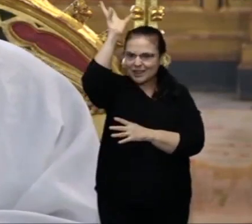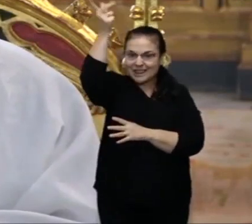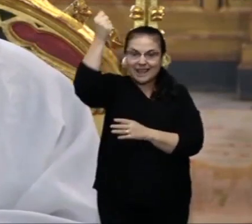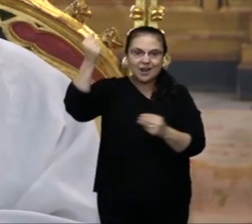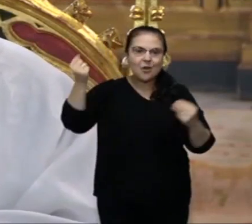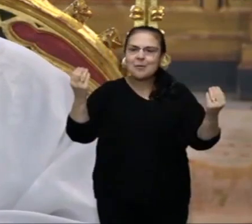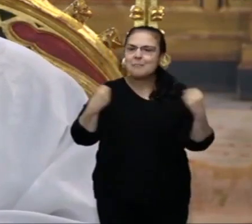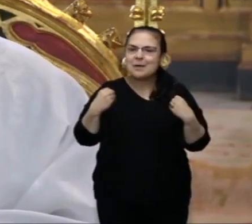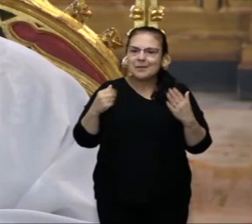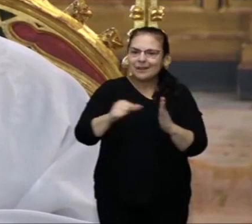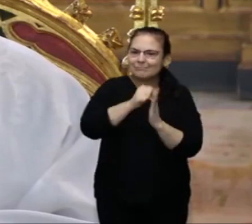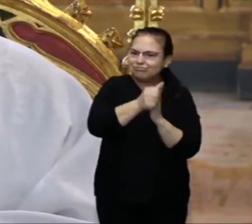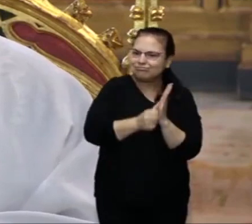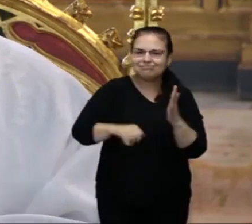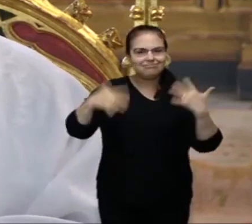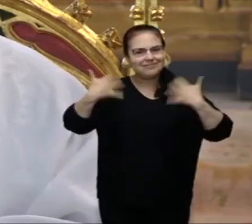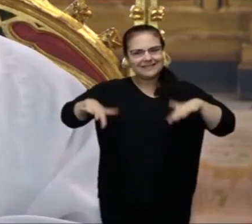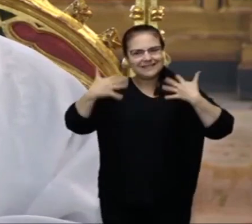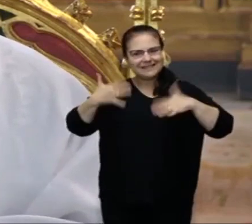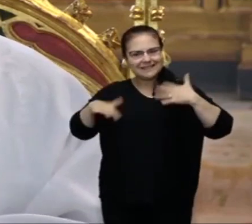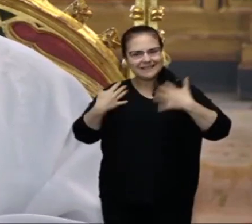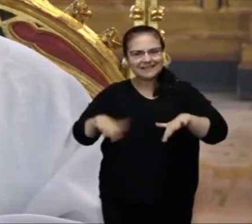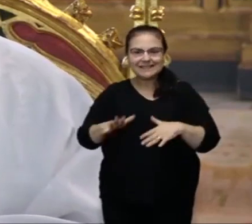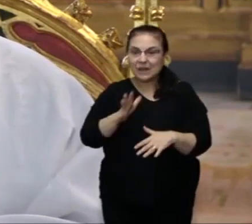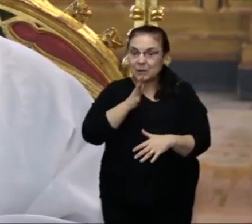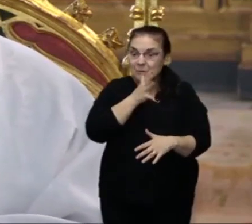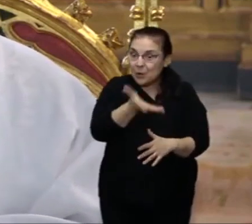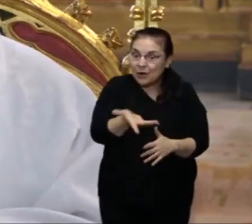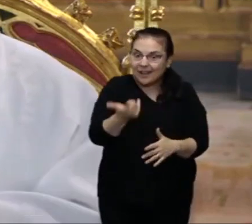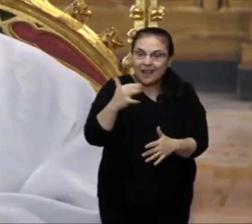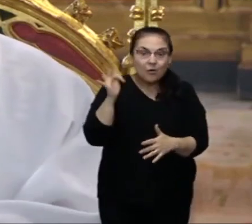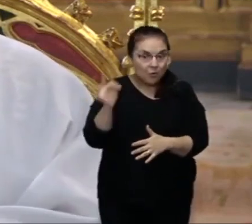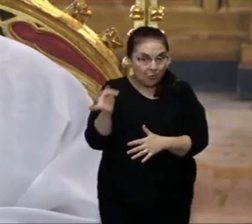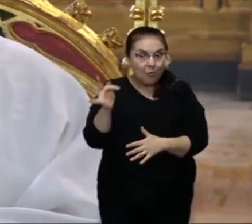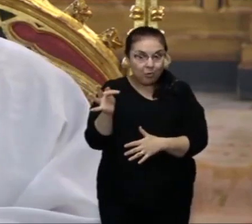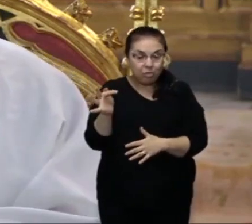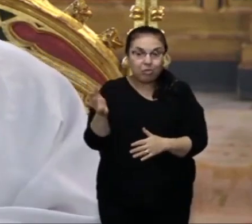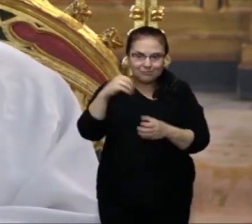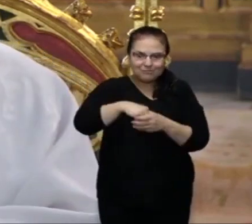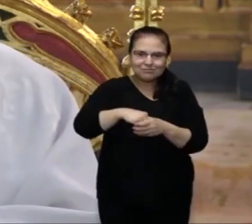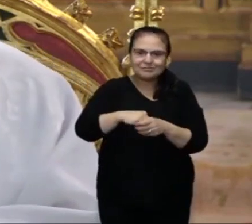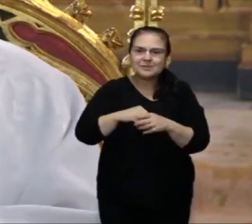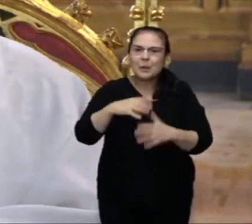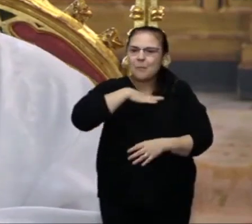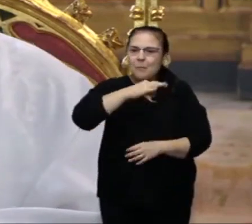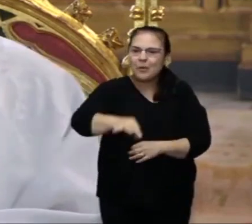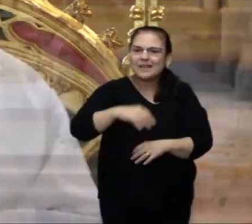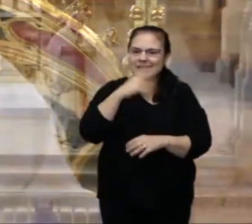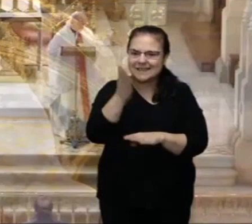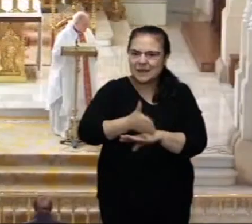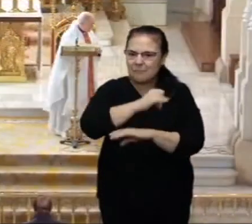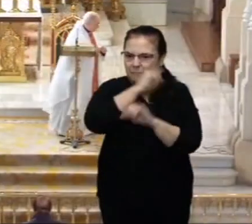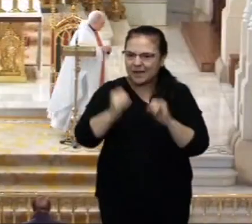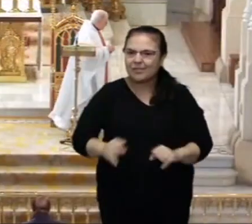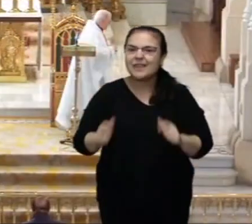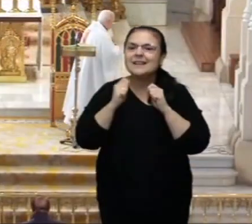días del Adviento con una gran alegría, porque estamos en la cruz. Podéis ir en paz.